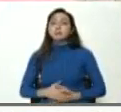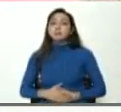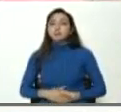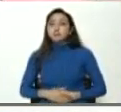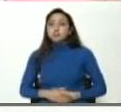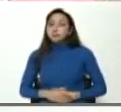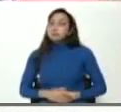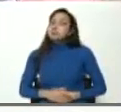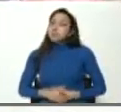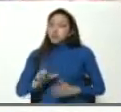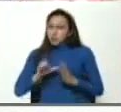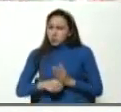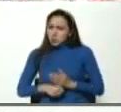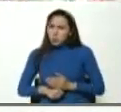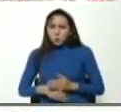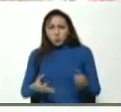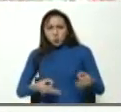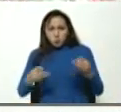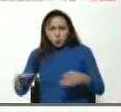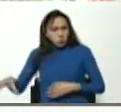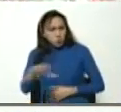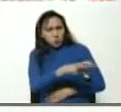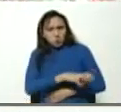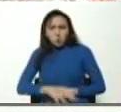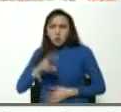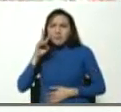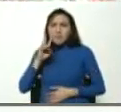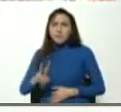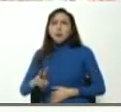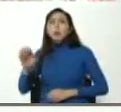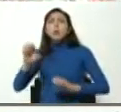y luego empezamos a revisar estado por estado